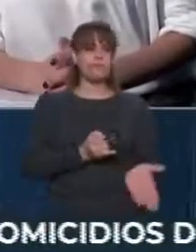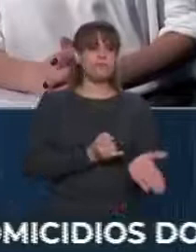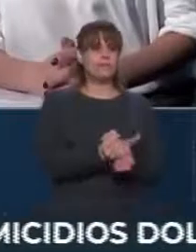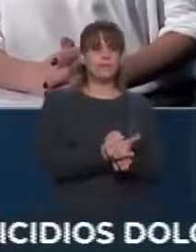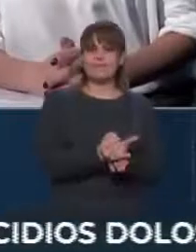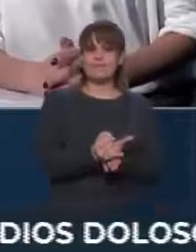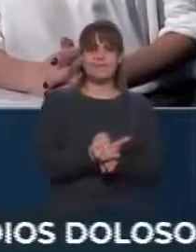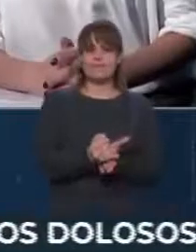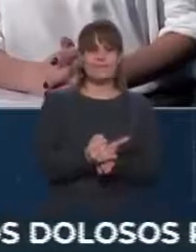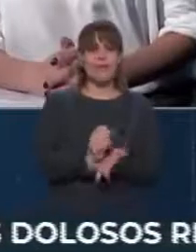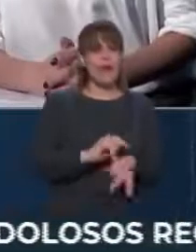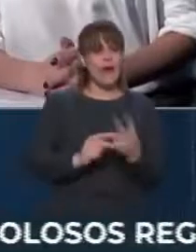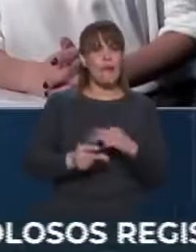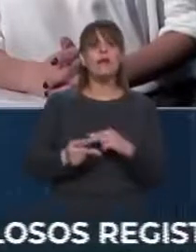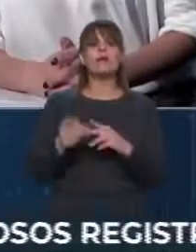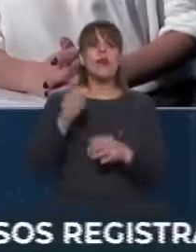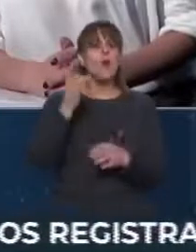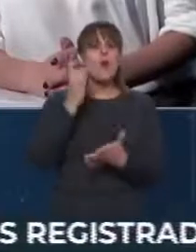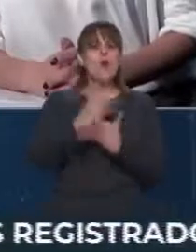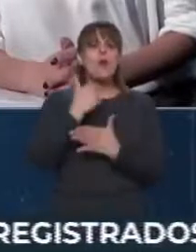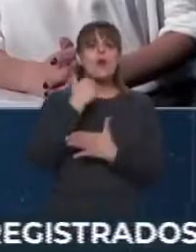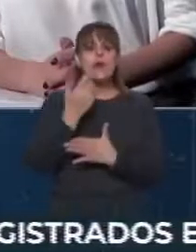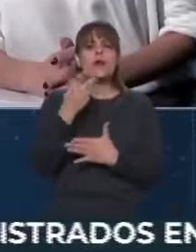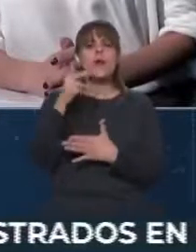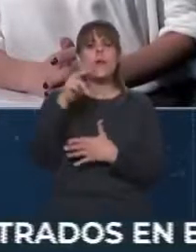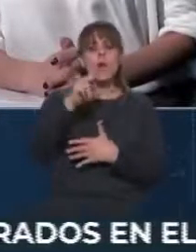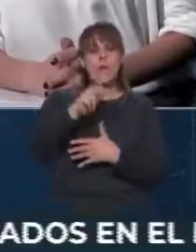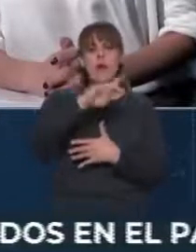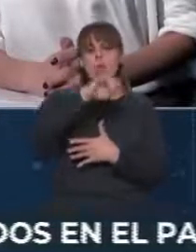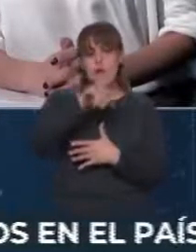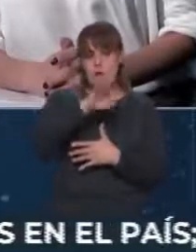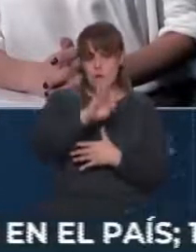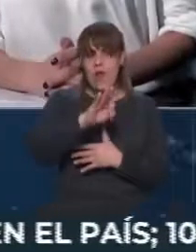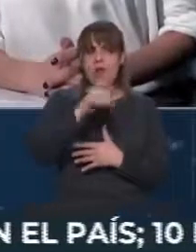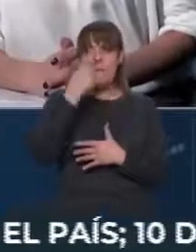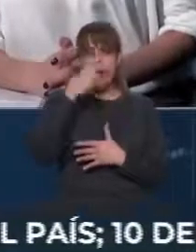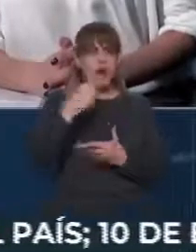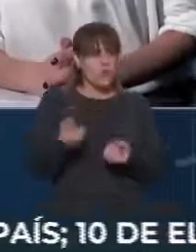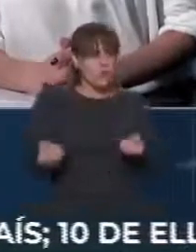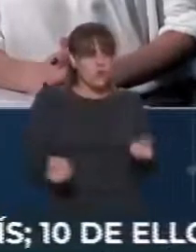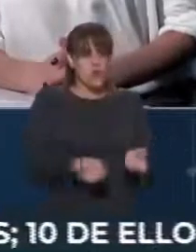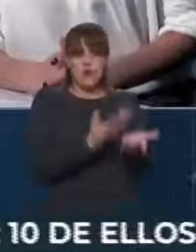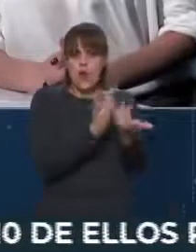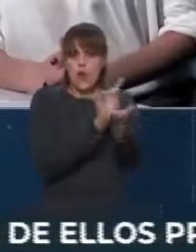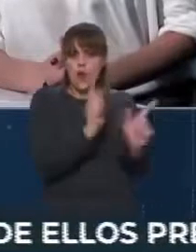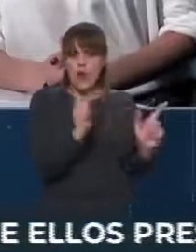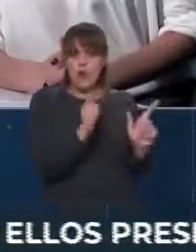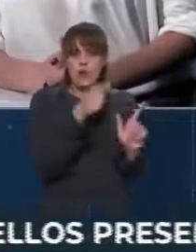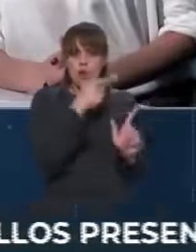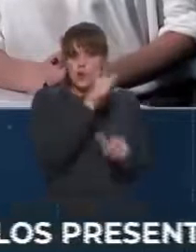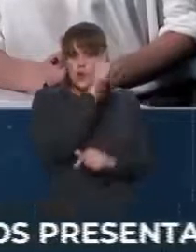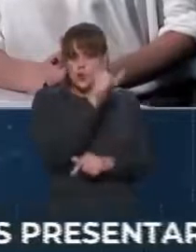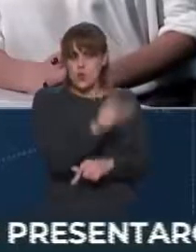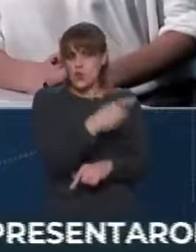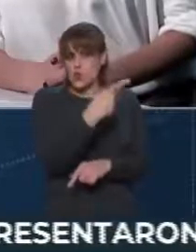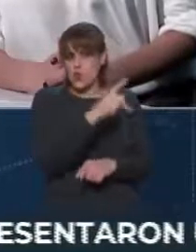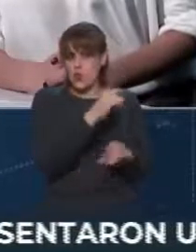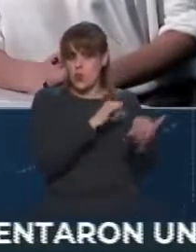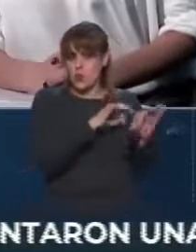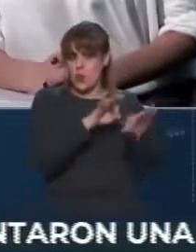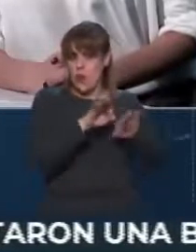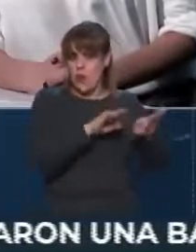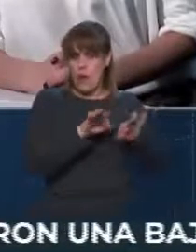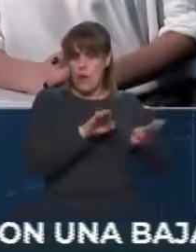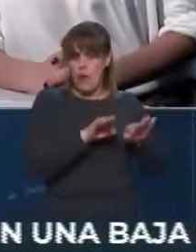por rescatar al Poder Judicial, el que realmente sea independiente, el que realmente vea por lo que tiene que ver, ¿no? Por la justicia,